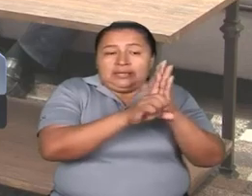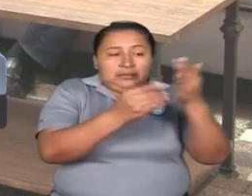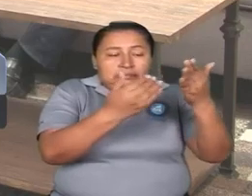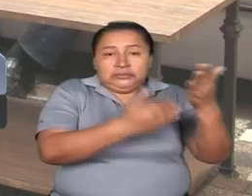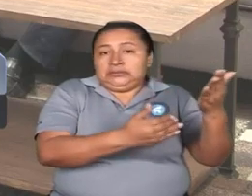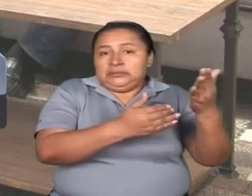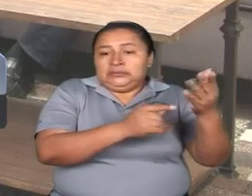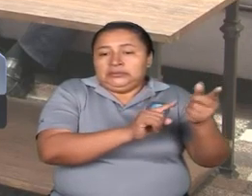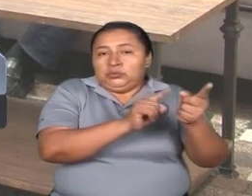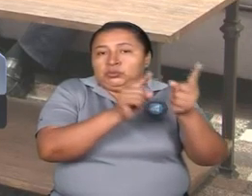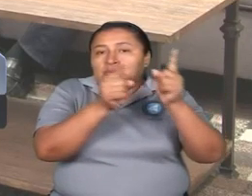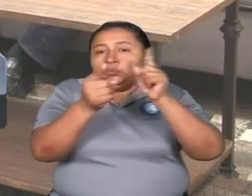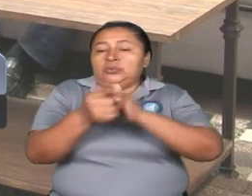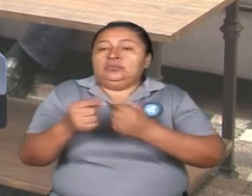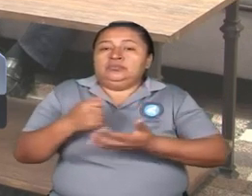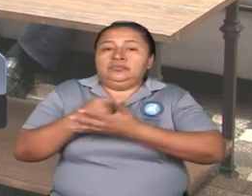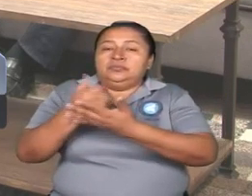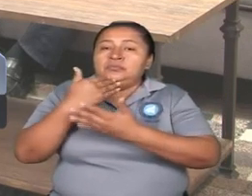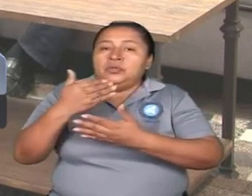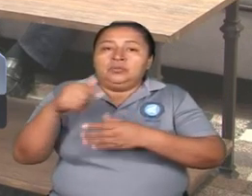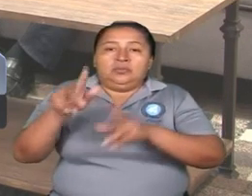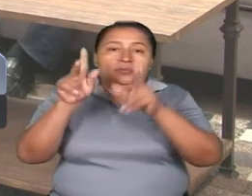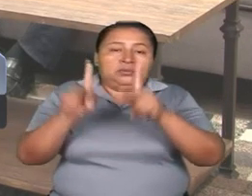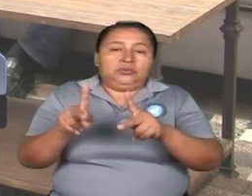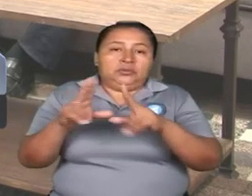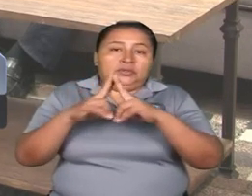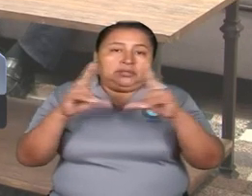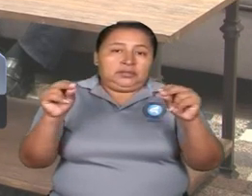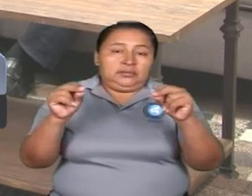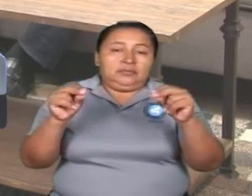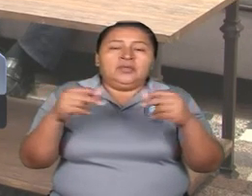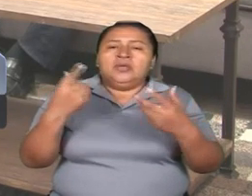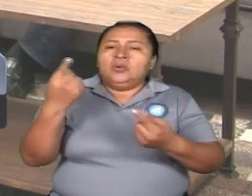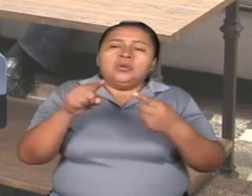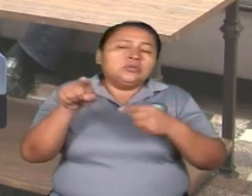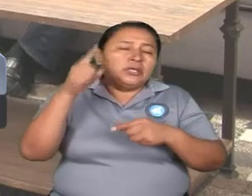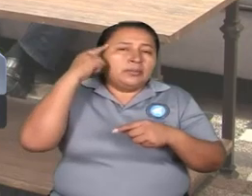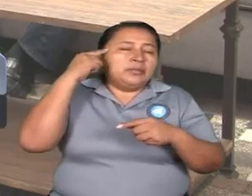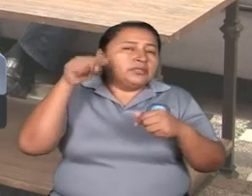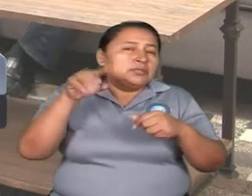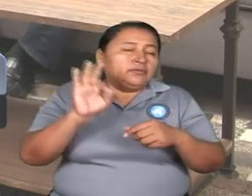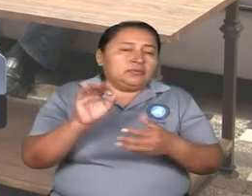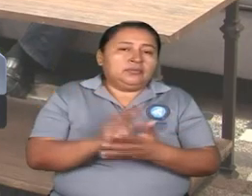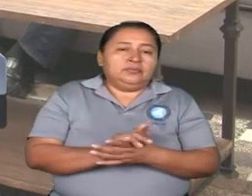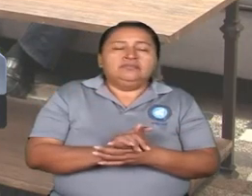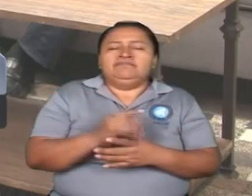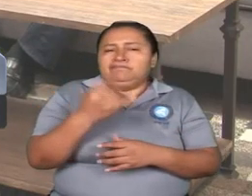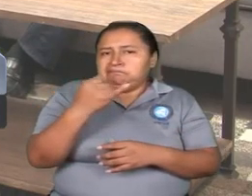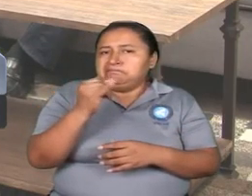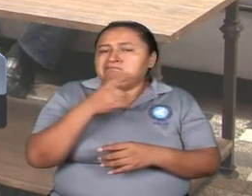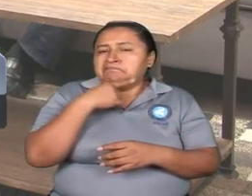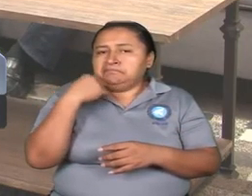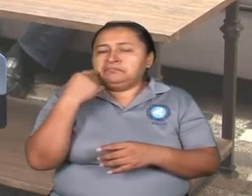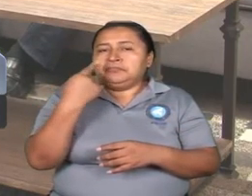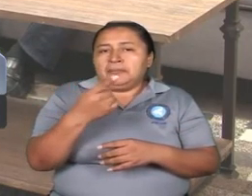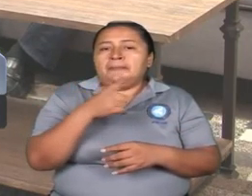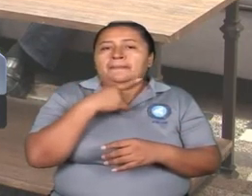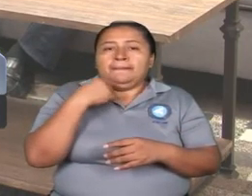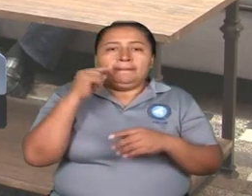en beneficio y en bienestar de la población nicaragüense. ¿Cuál es su opinión al respecto en ese sentido? No, efectivamente.